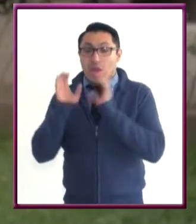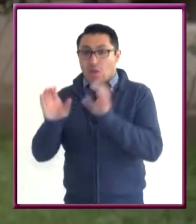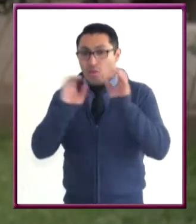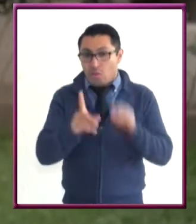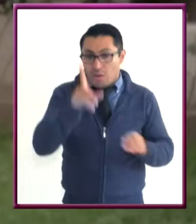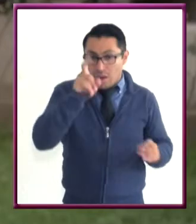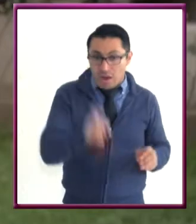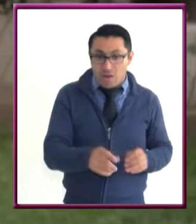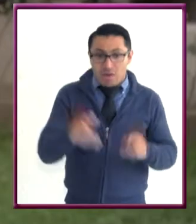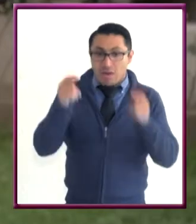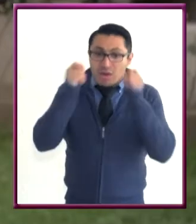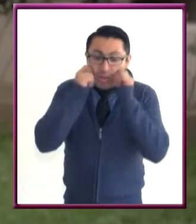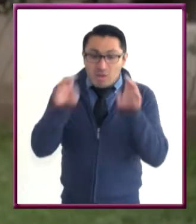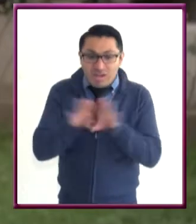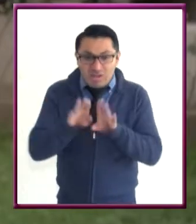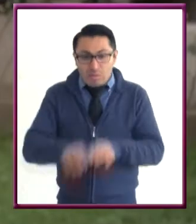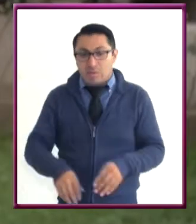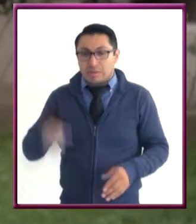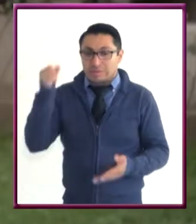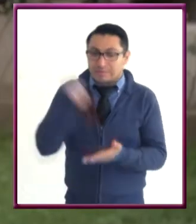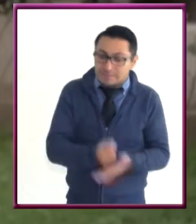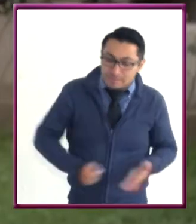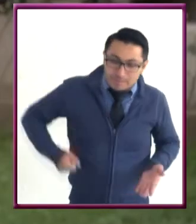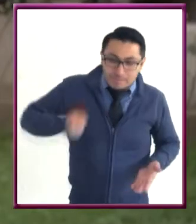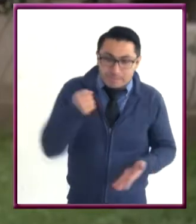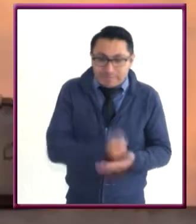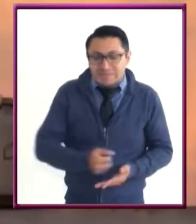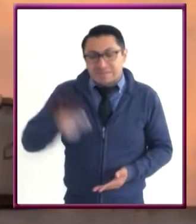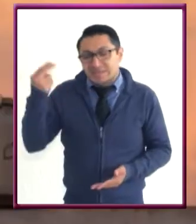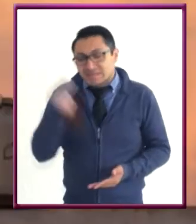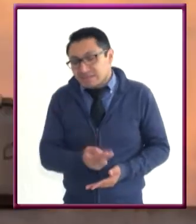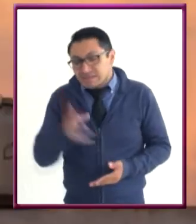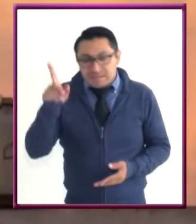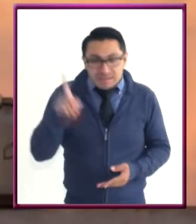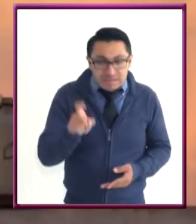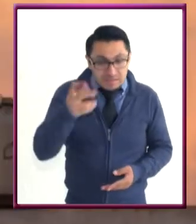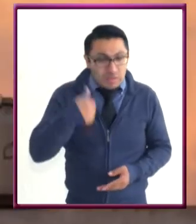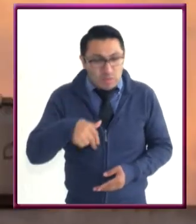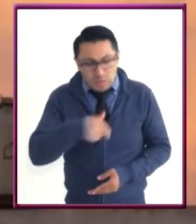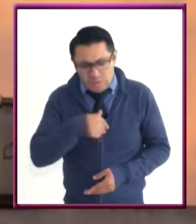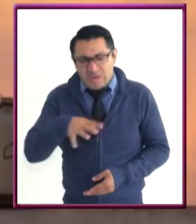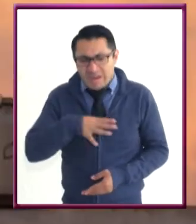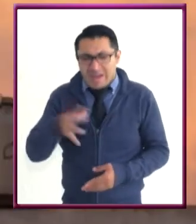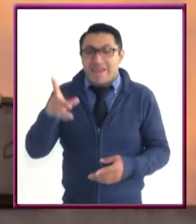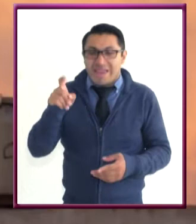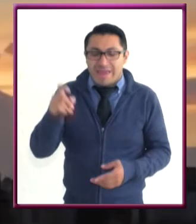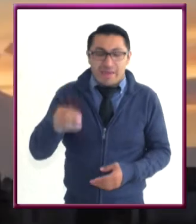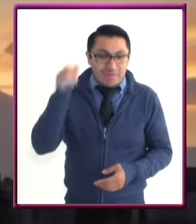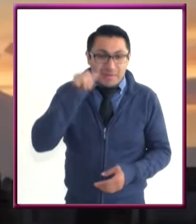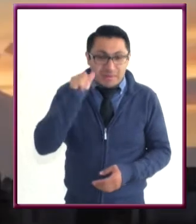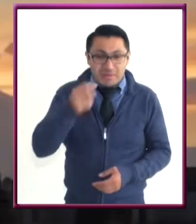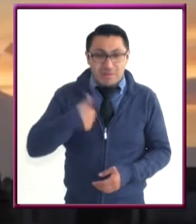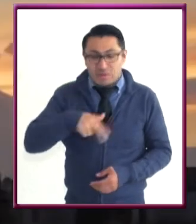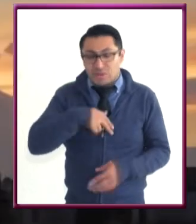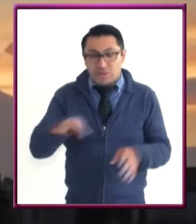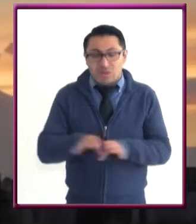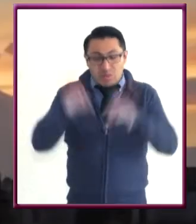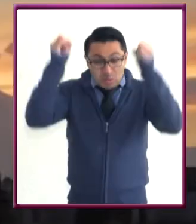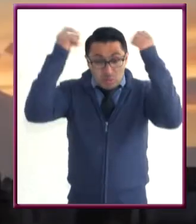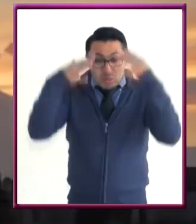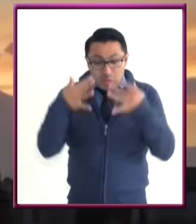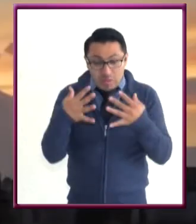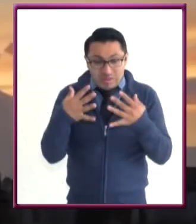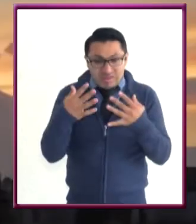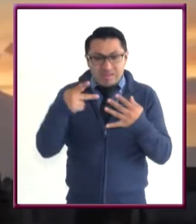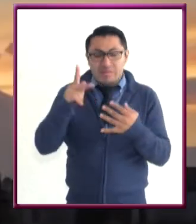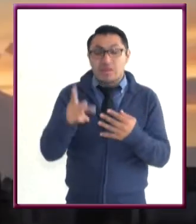conciencia sin tener que necesariamente pasar por el sufrimiento de no tener agua. Los que tenemos agua todo el tiempo somos los privilegiados, y